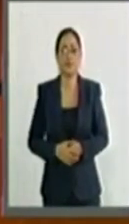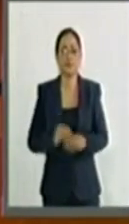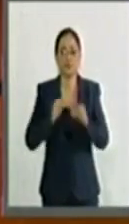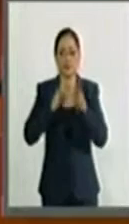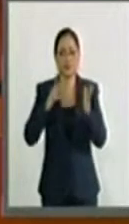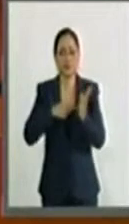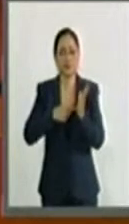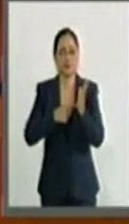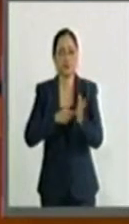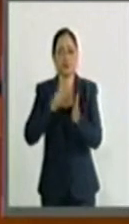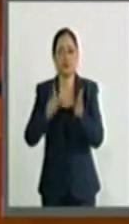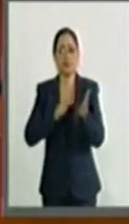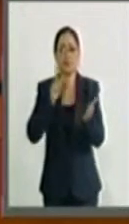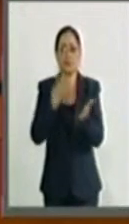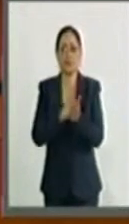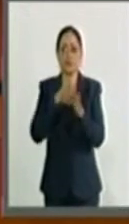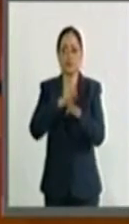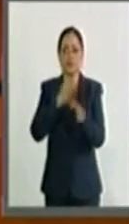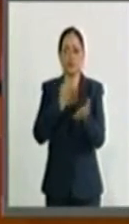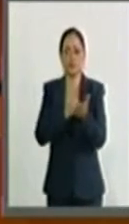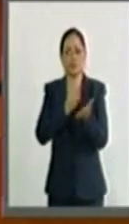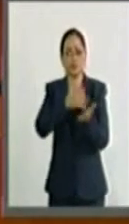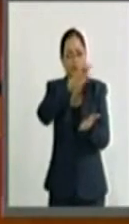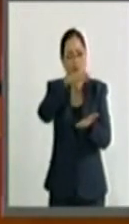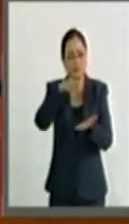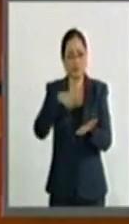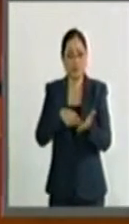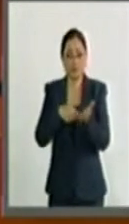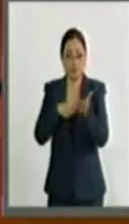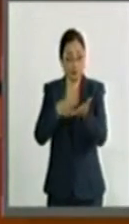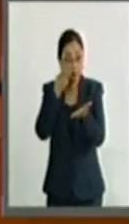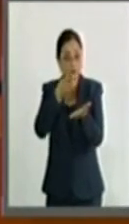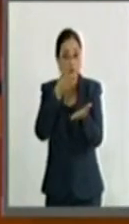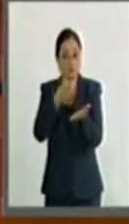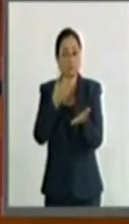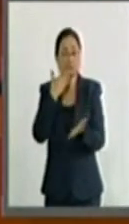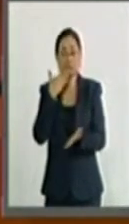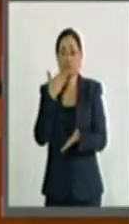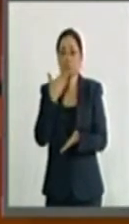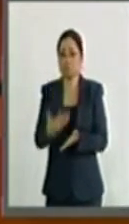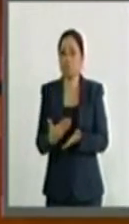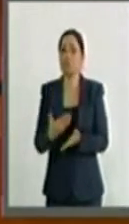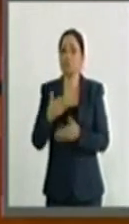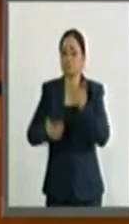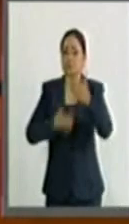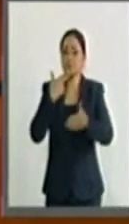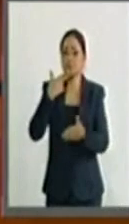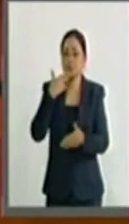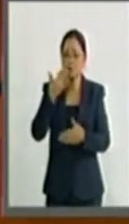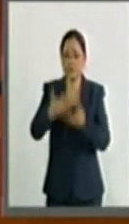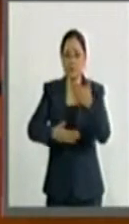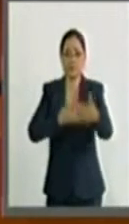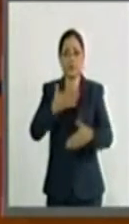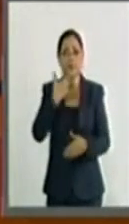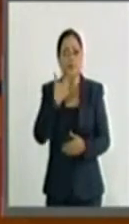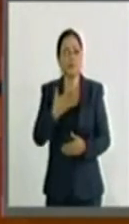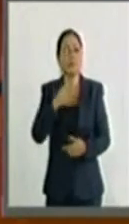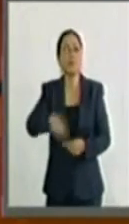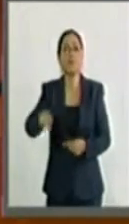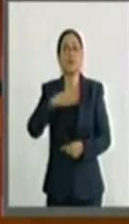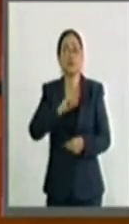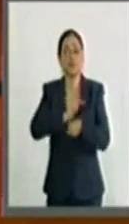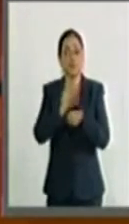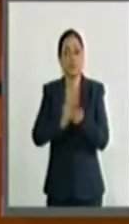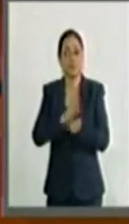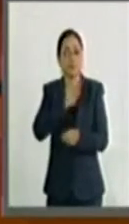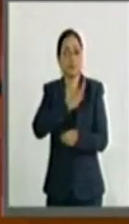la reforma hacendaria está funcionando y ha permitido que el país enfrente